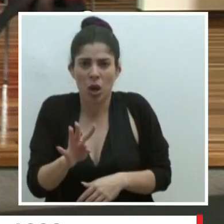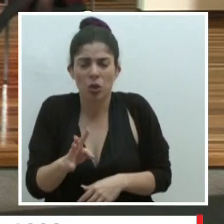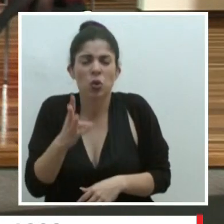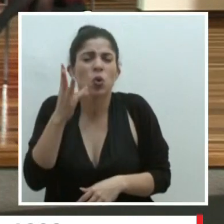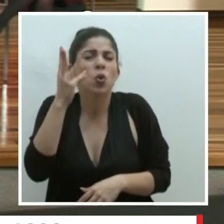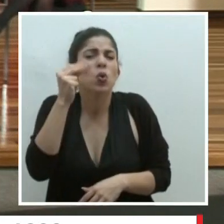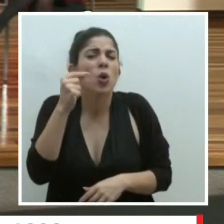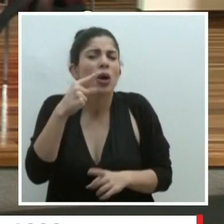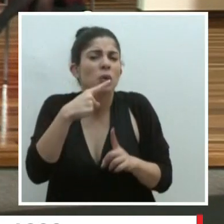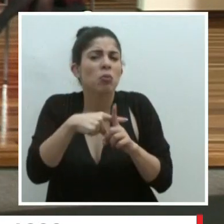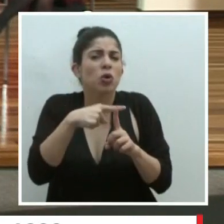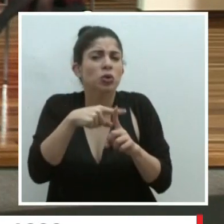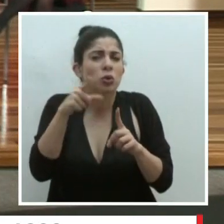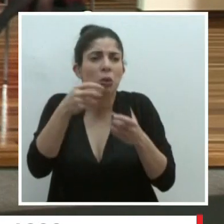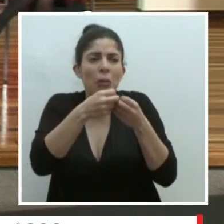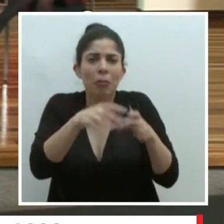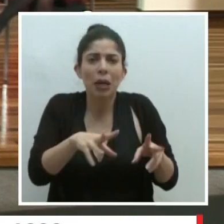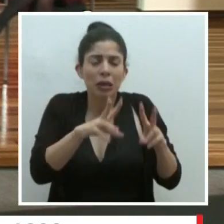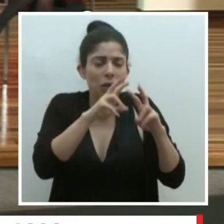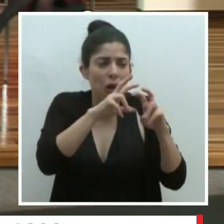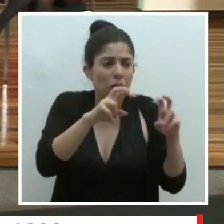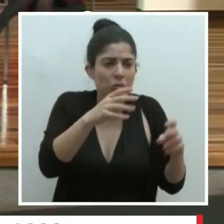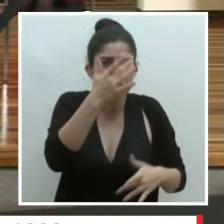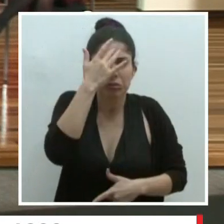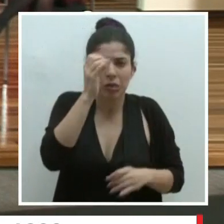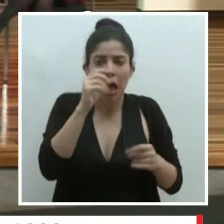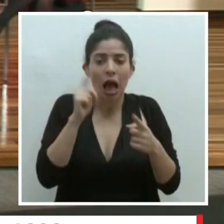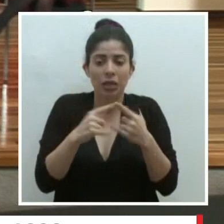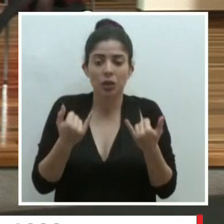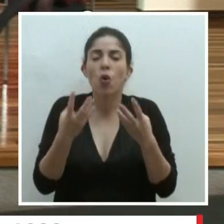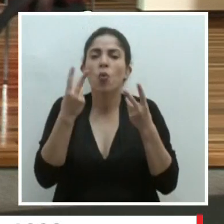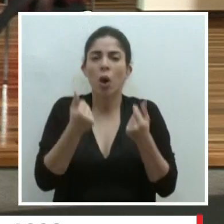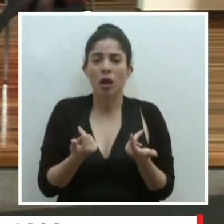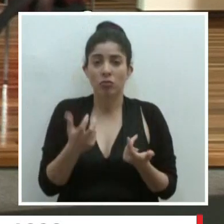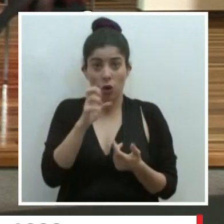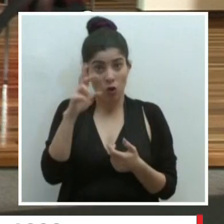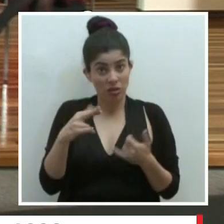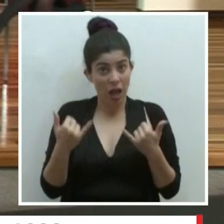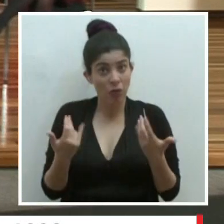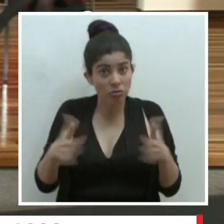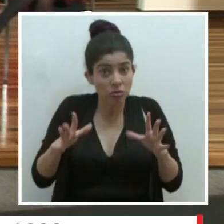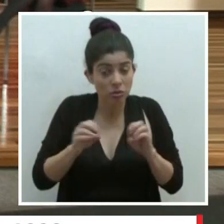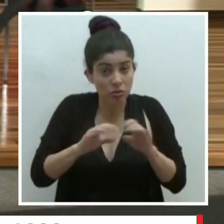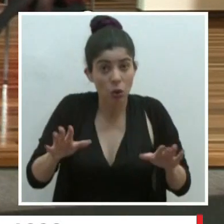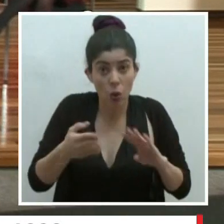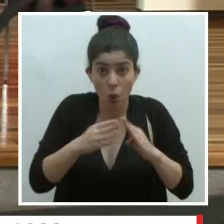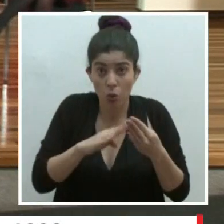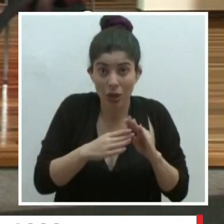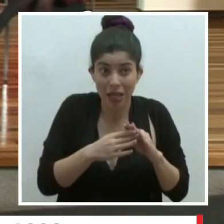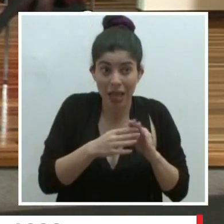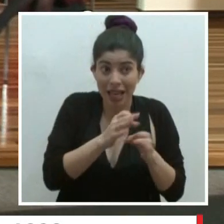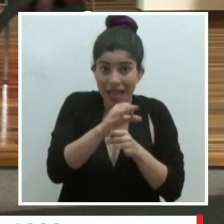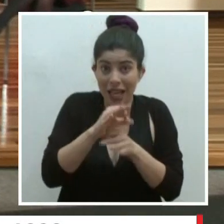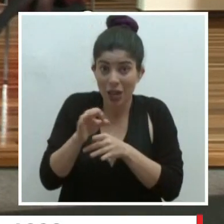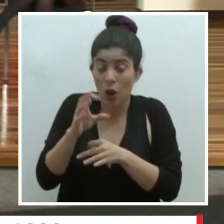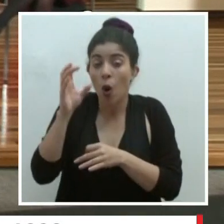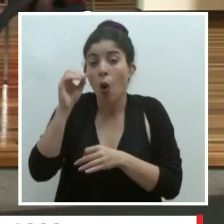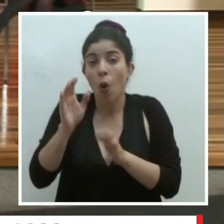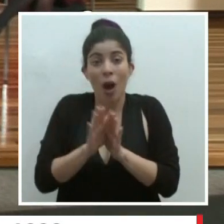casos positivos le han perdido el rastro epidemiológico hasta hoy? ¿Está Costa Rica en transmisión comunitaria, ya sea regionalizada